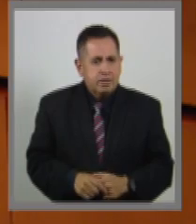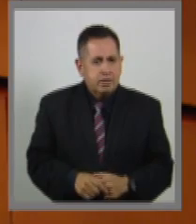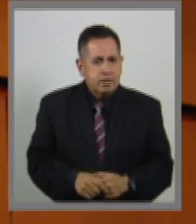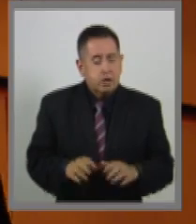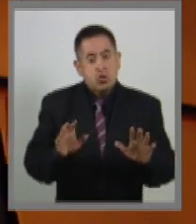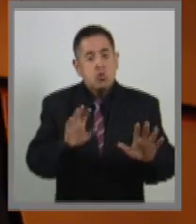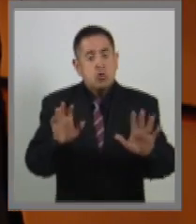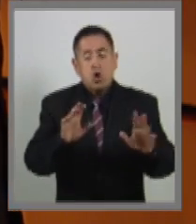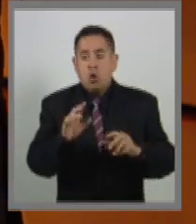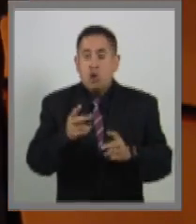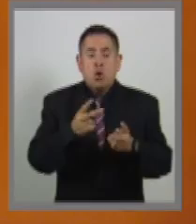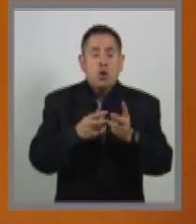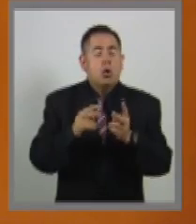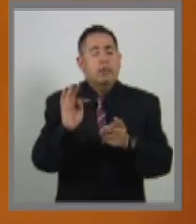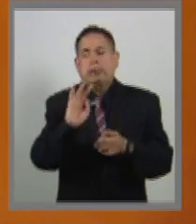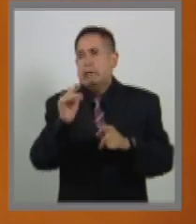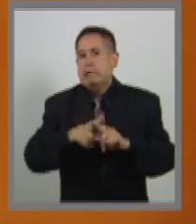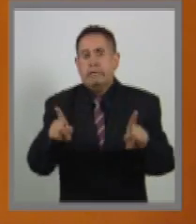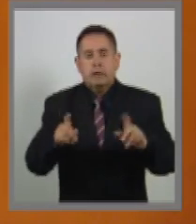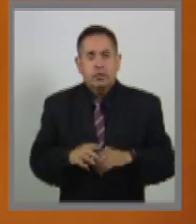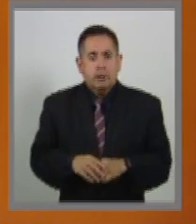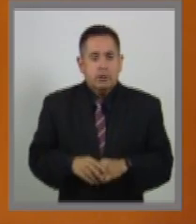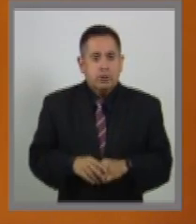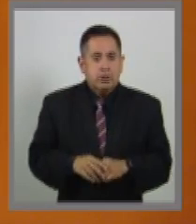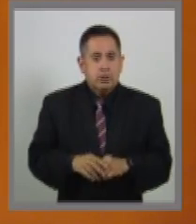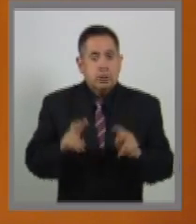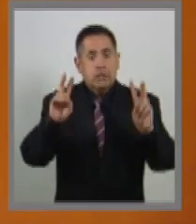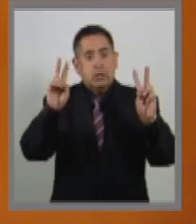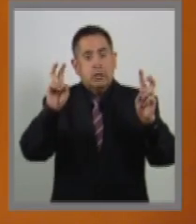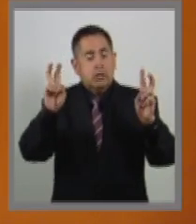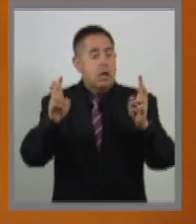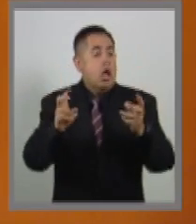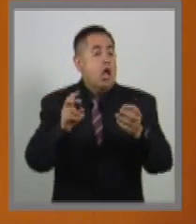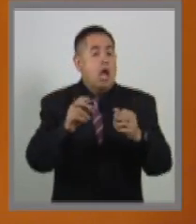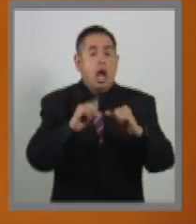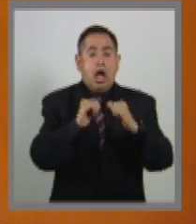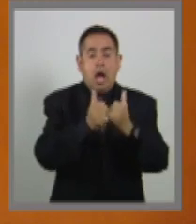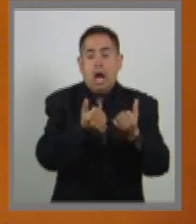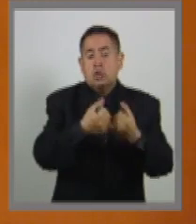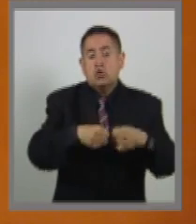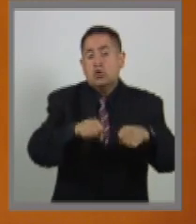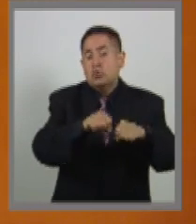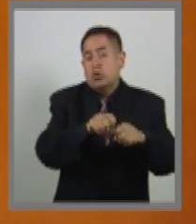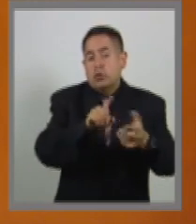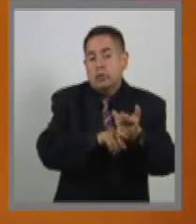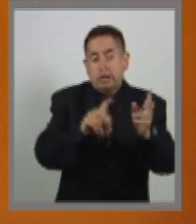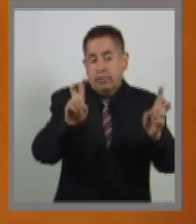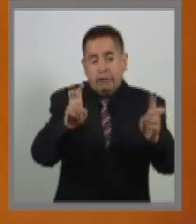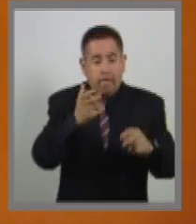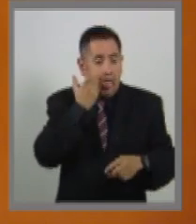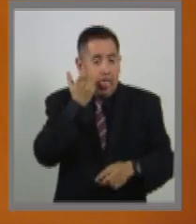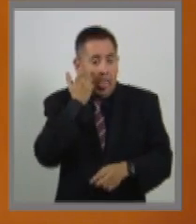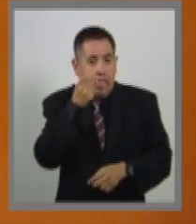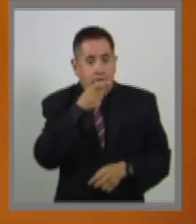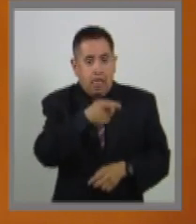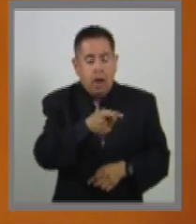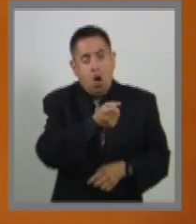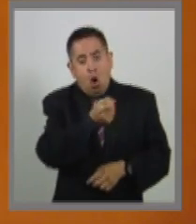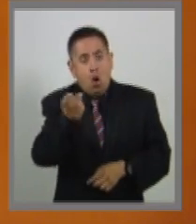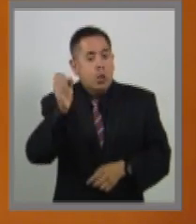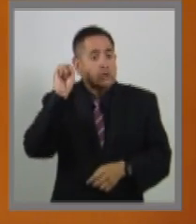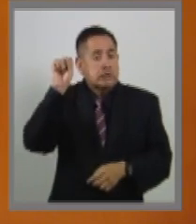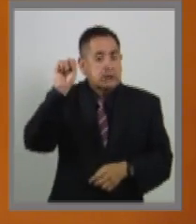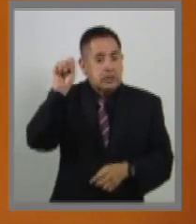Ah, pero no viniera de organismos de la sociedad, entre comillas, o de sindicatos